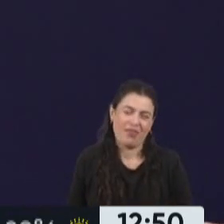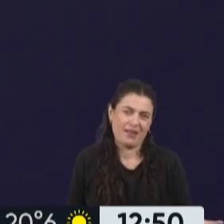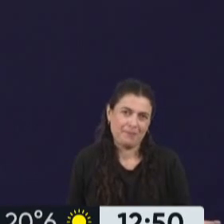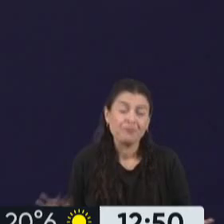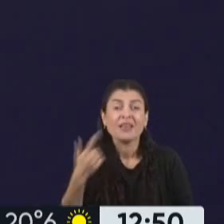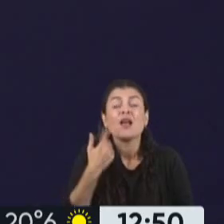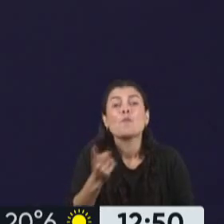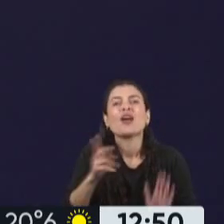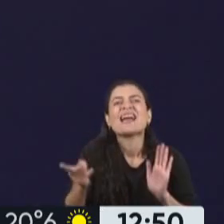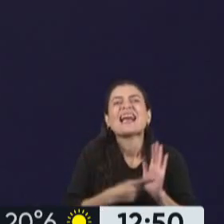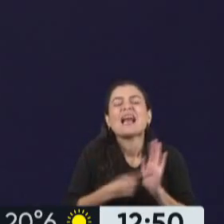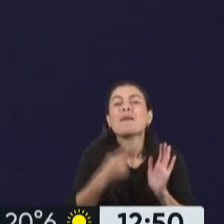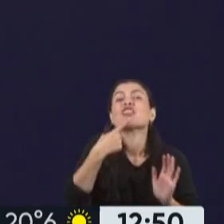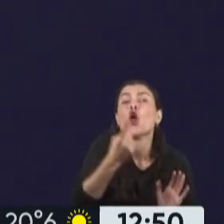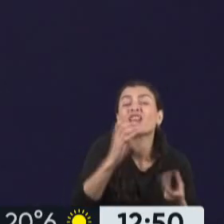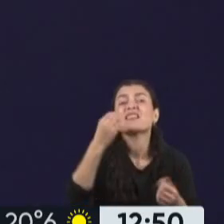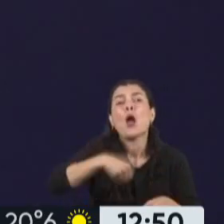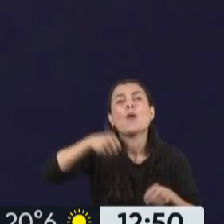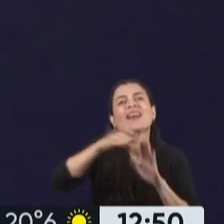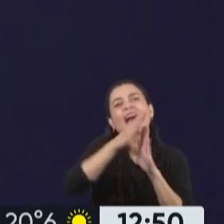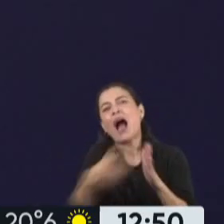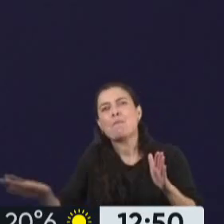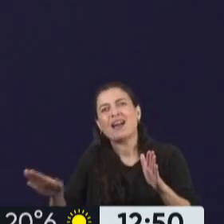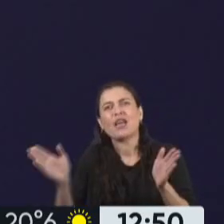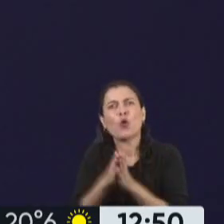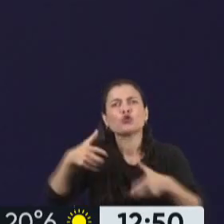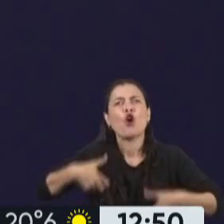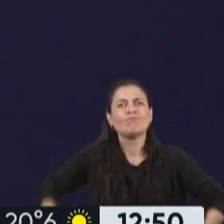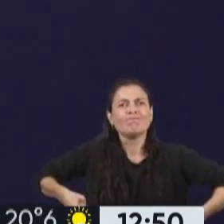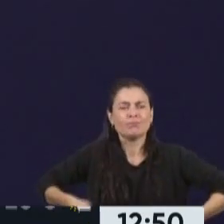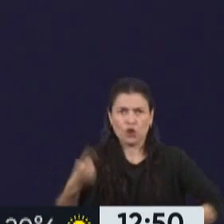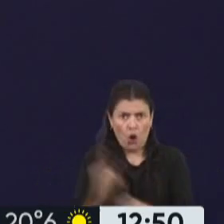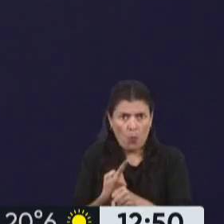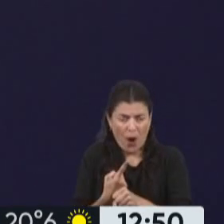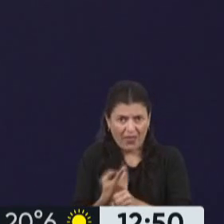la normativa así lo contempla.